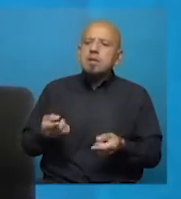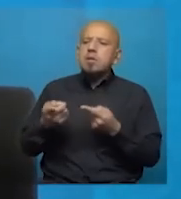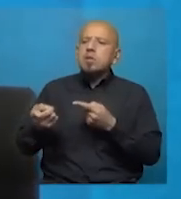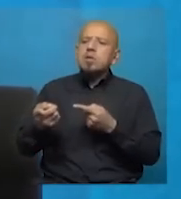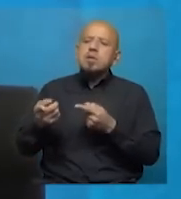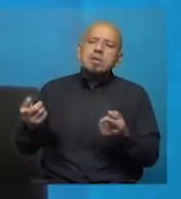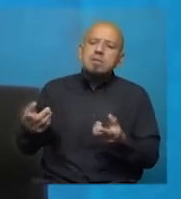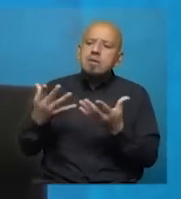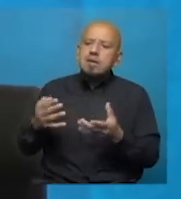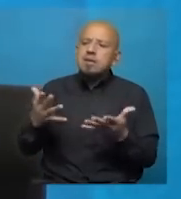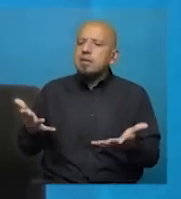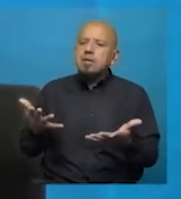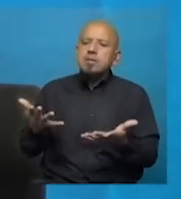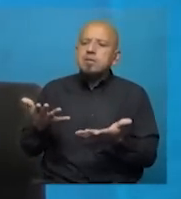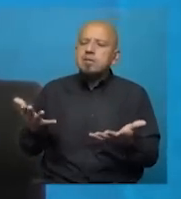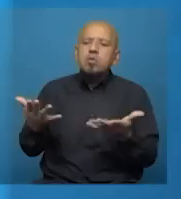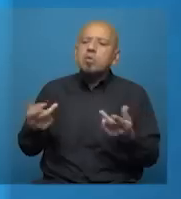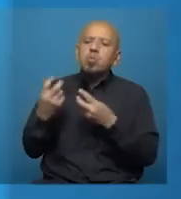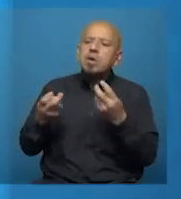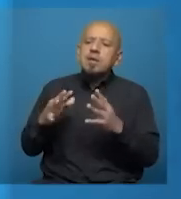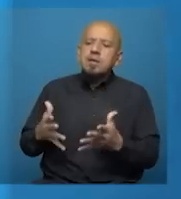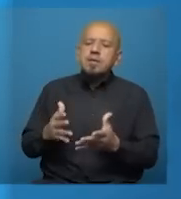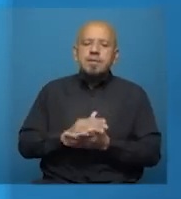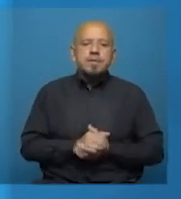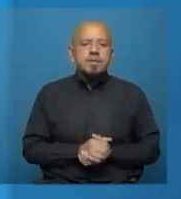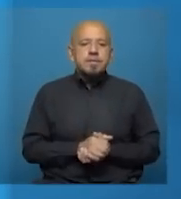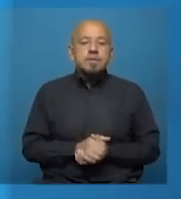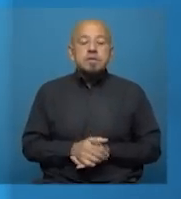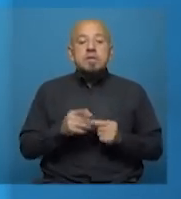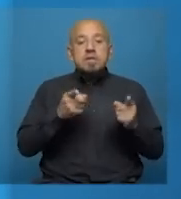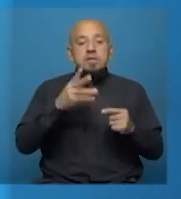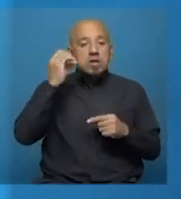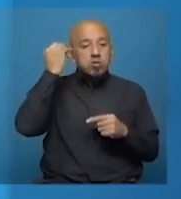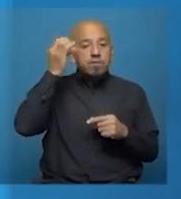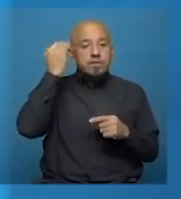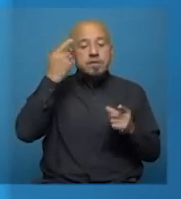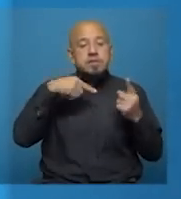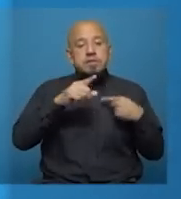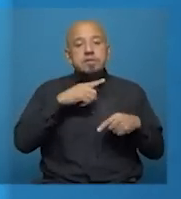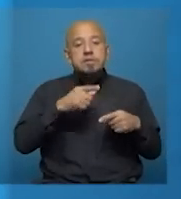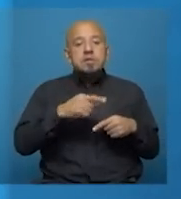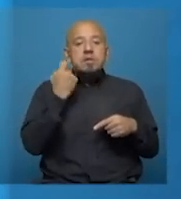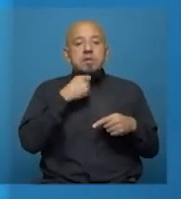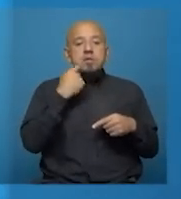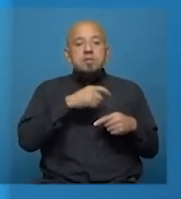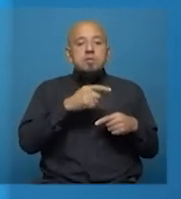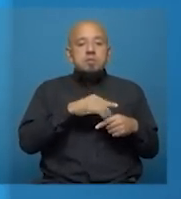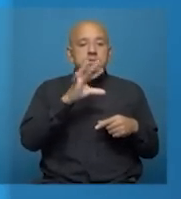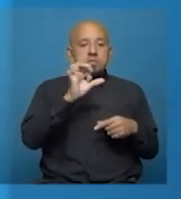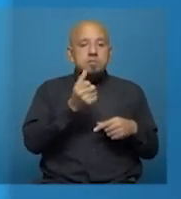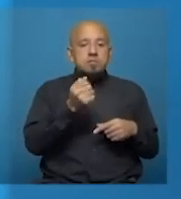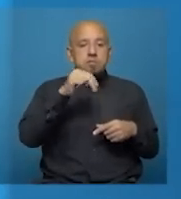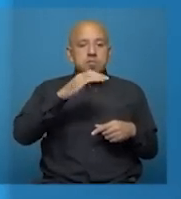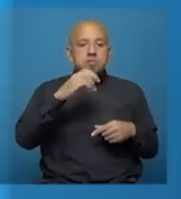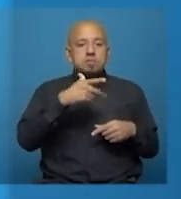quieren encontrar en este caso, precisamente? Mira, esa conferencia de prensa era los que integramos. Faltaba el senador Sánchez porque no